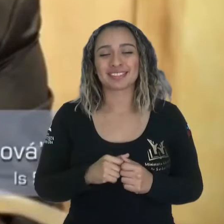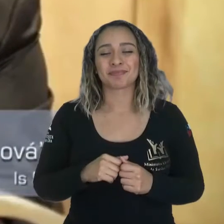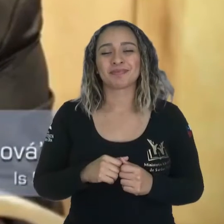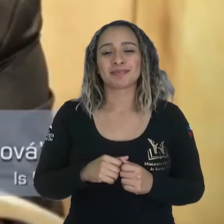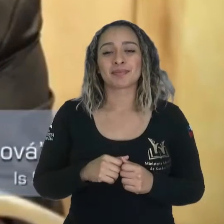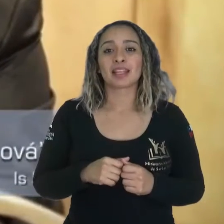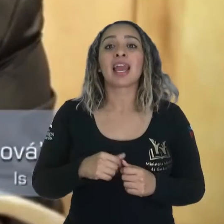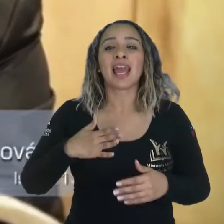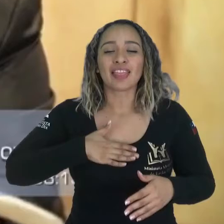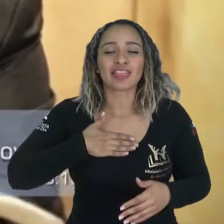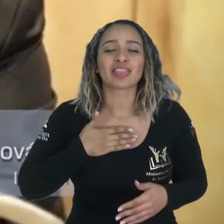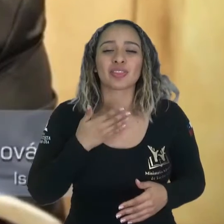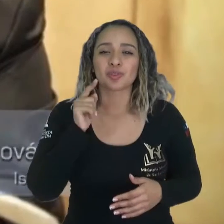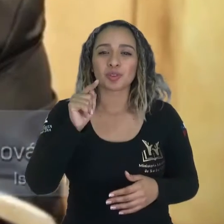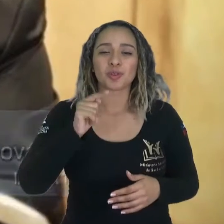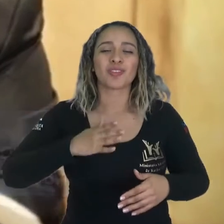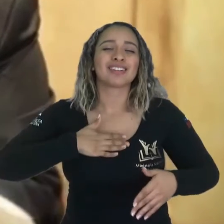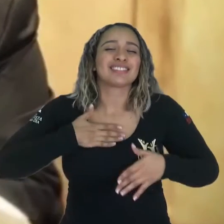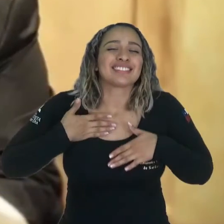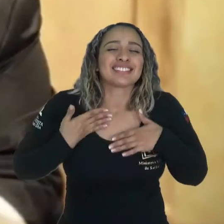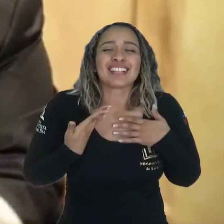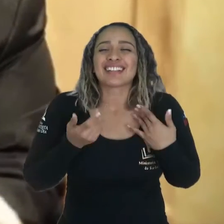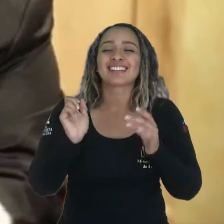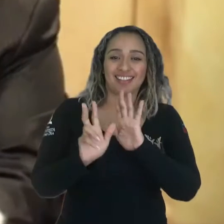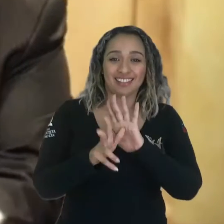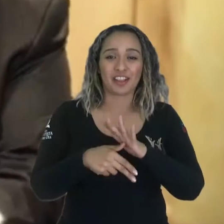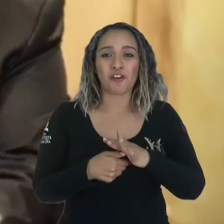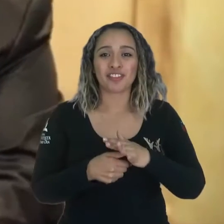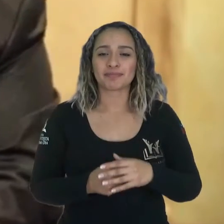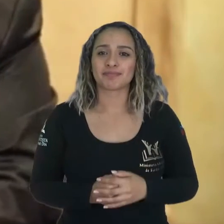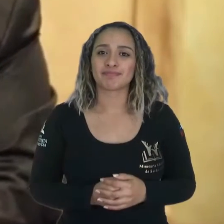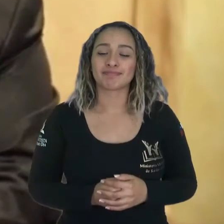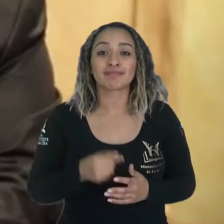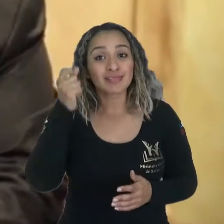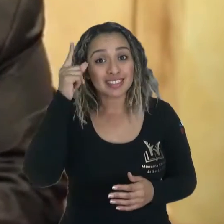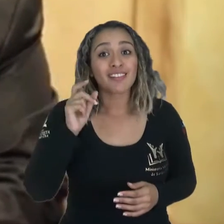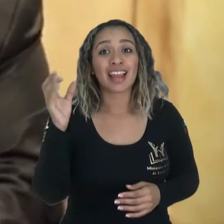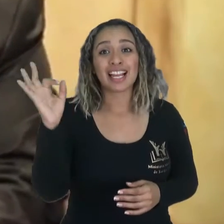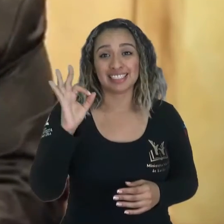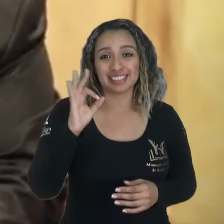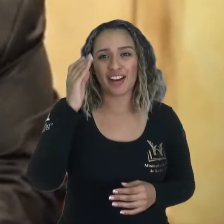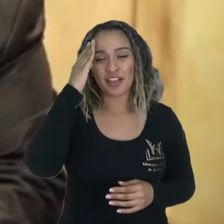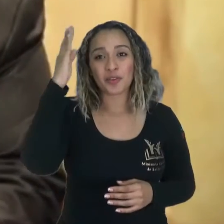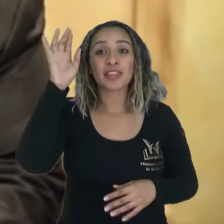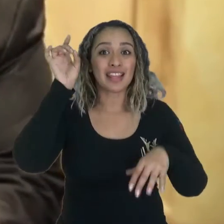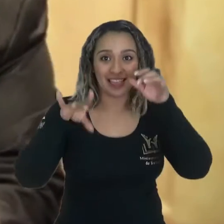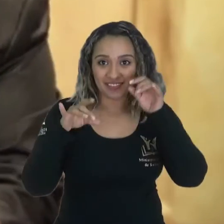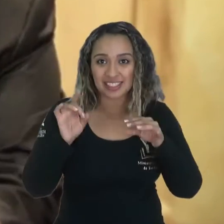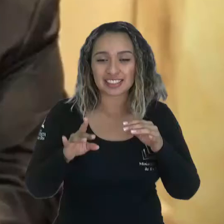una promesa, dice entonces te deleitarás en Jehová sabes que el sábado es un día de bendición,